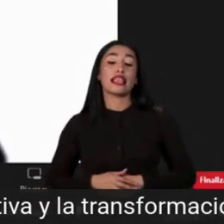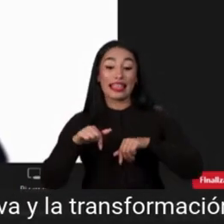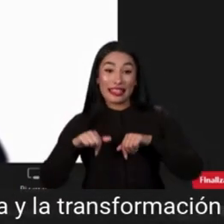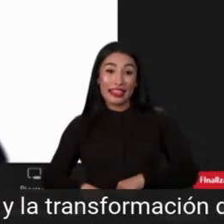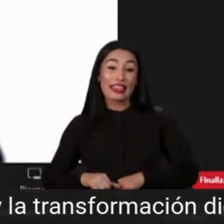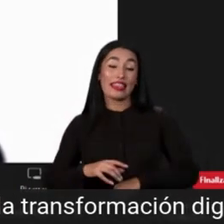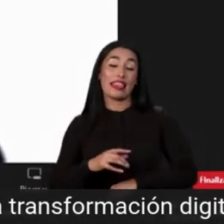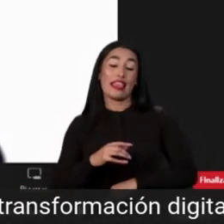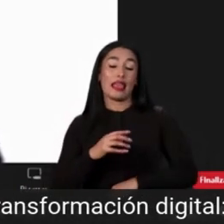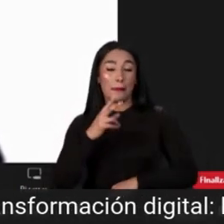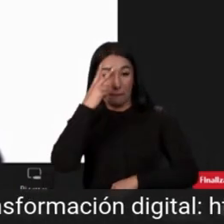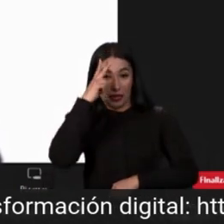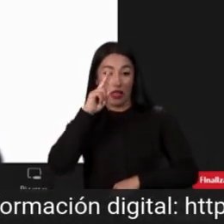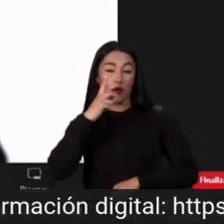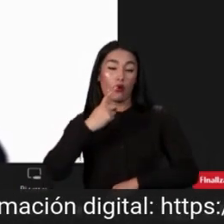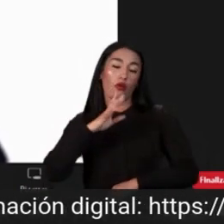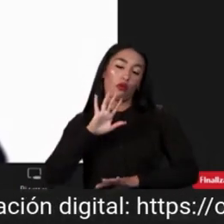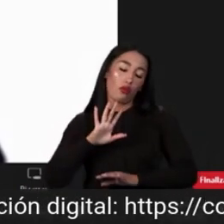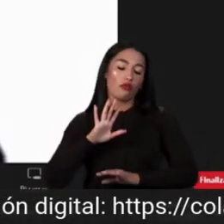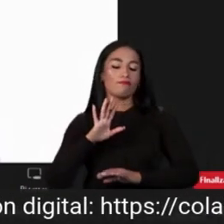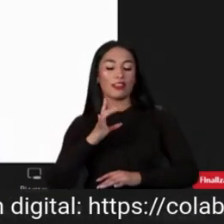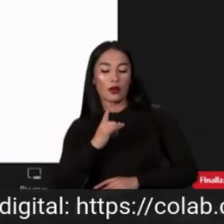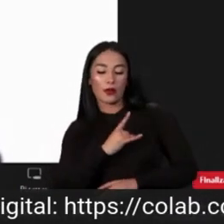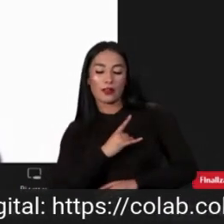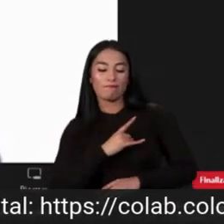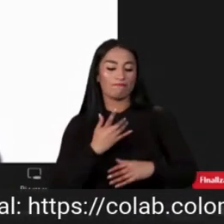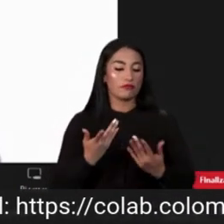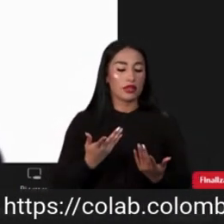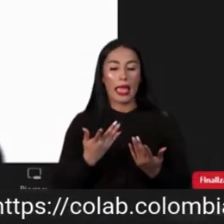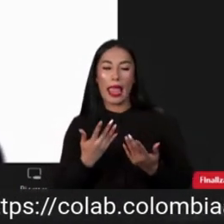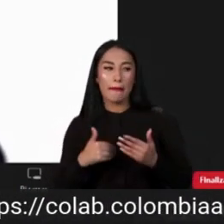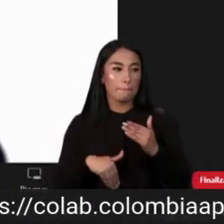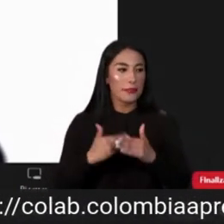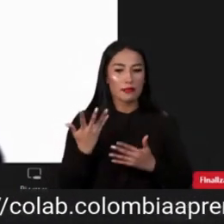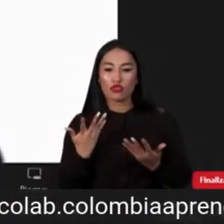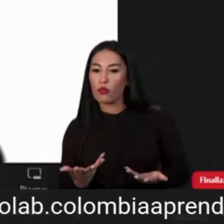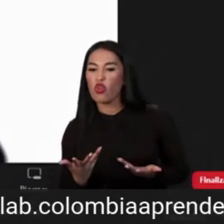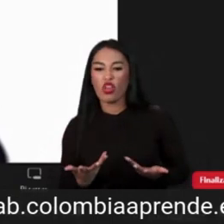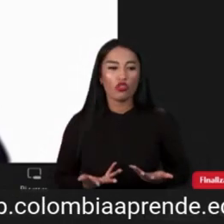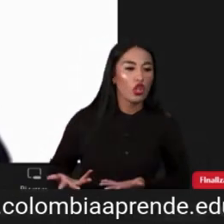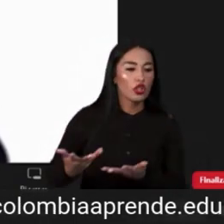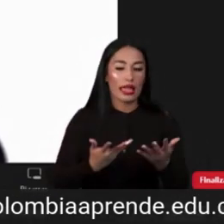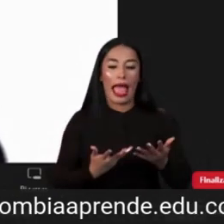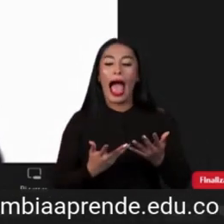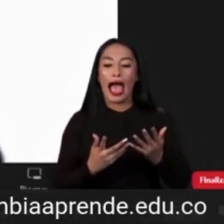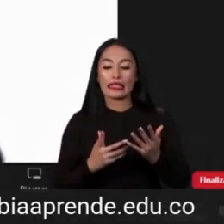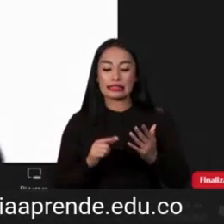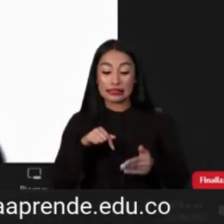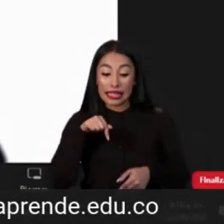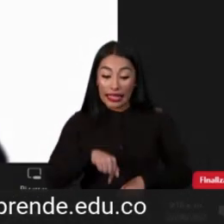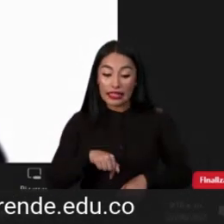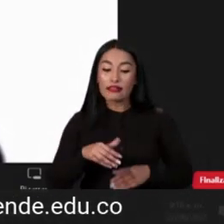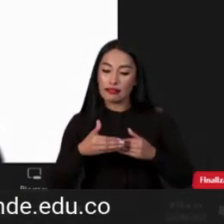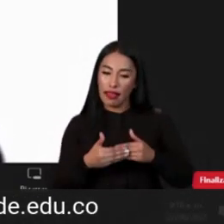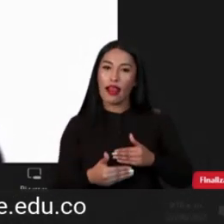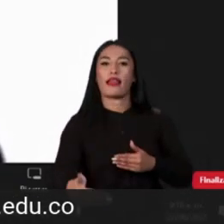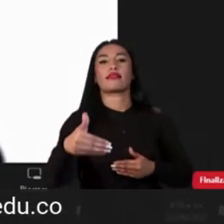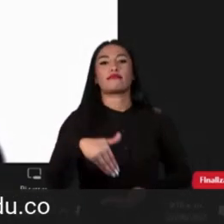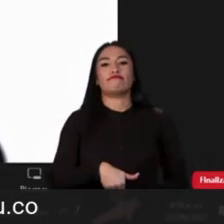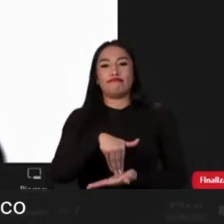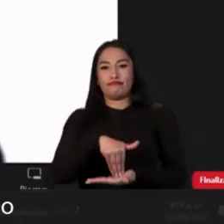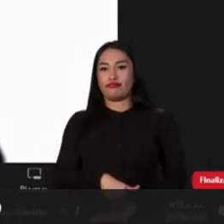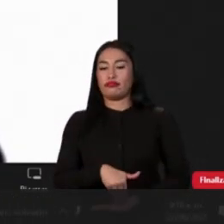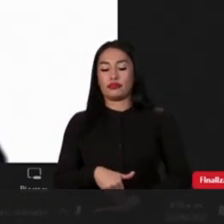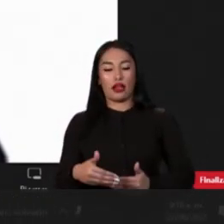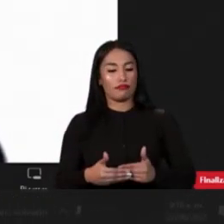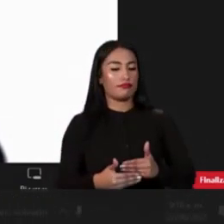y otras instituciones partirán de otro punto y llegarán a otro lado, ¿no? Entonces, también esa es una parte bien importante de entender nuestro